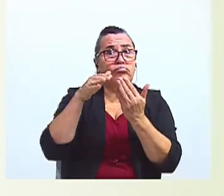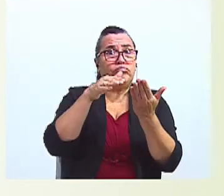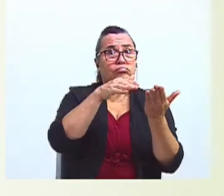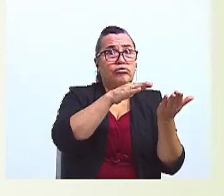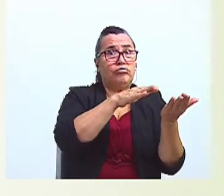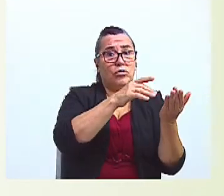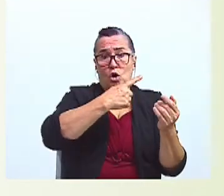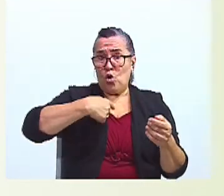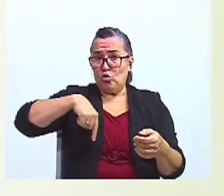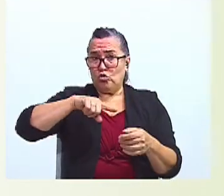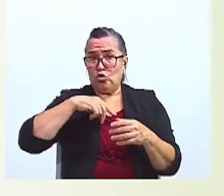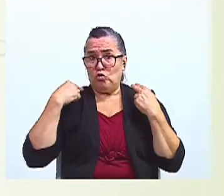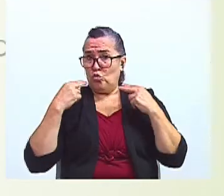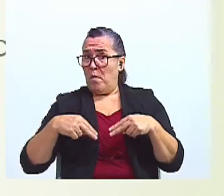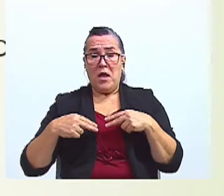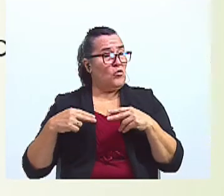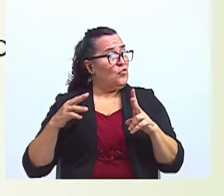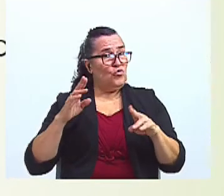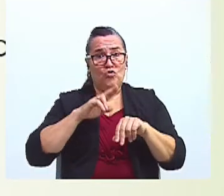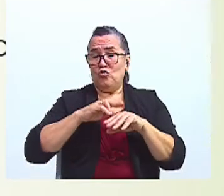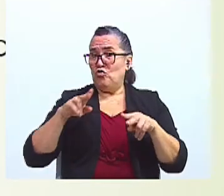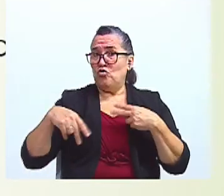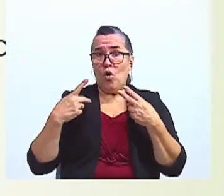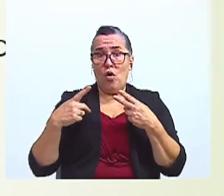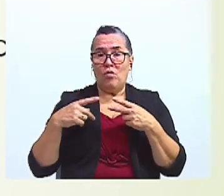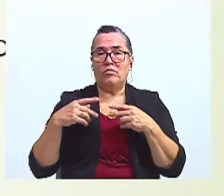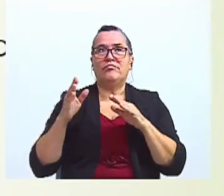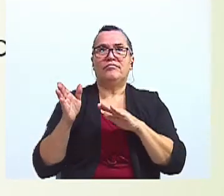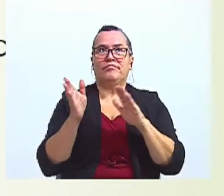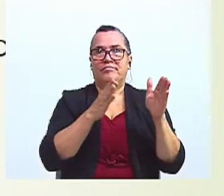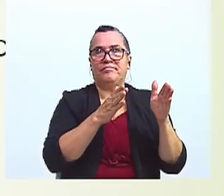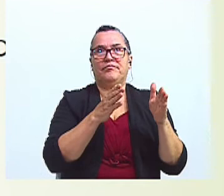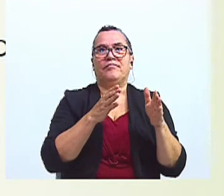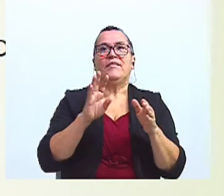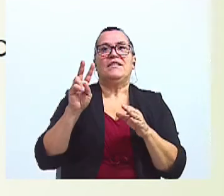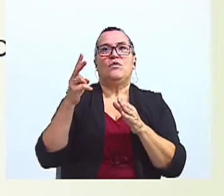no sobreviviríamos? Y continuamos.